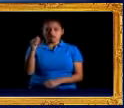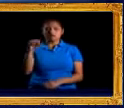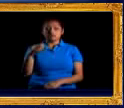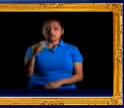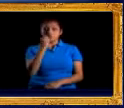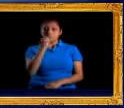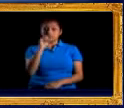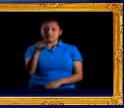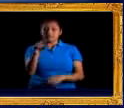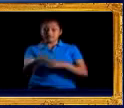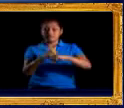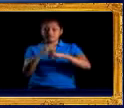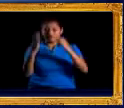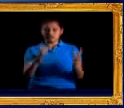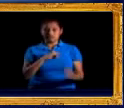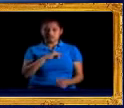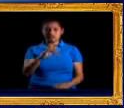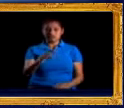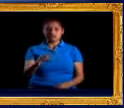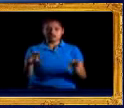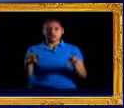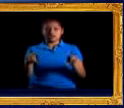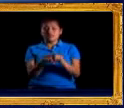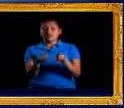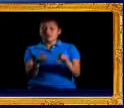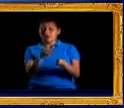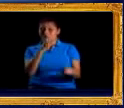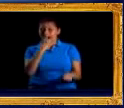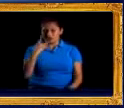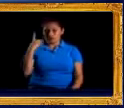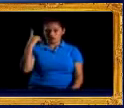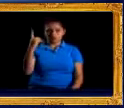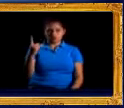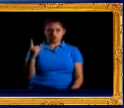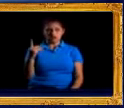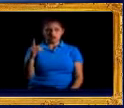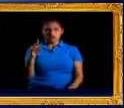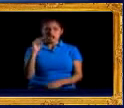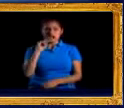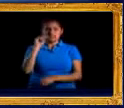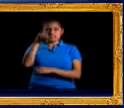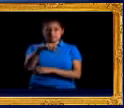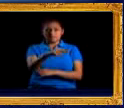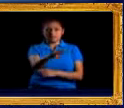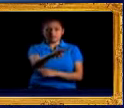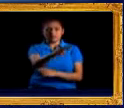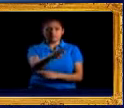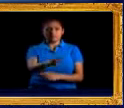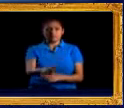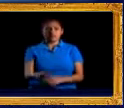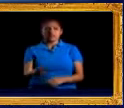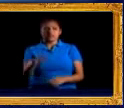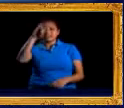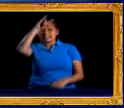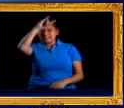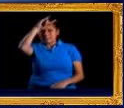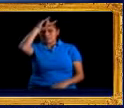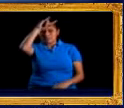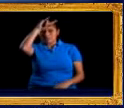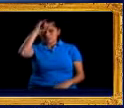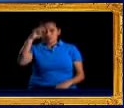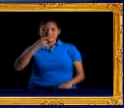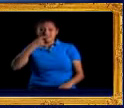fruto, serás como Dios. La serpiente, Satanás, tentó a Eva,